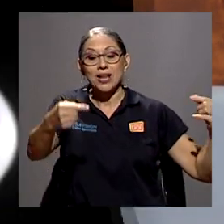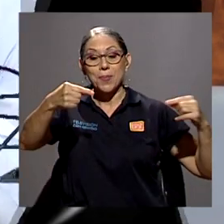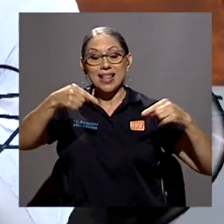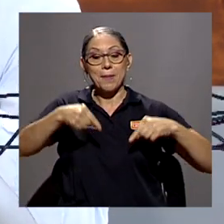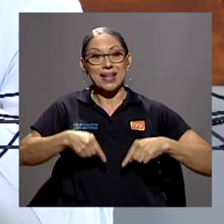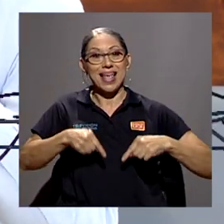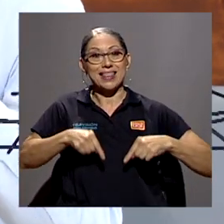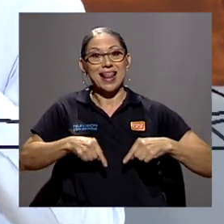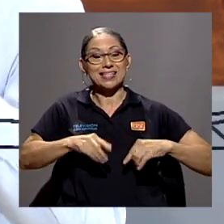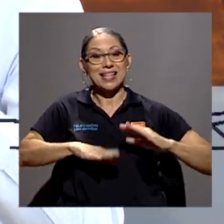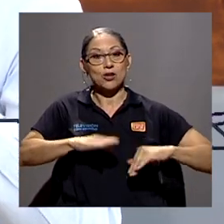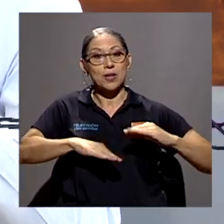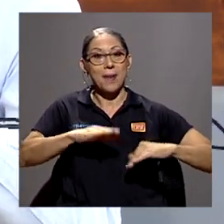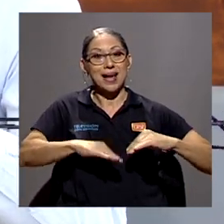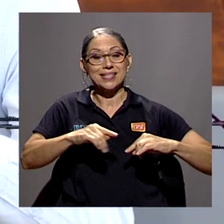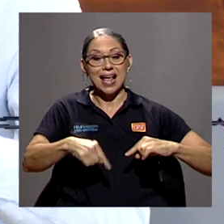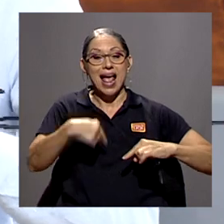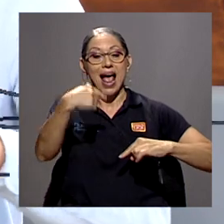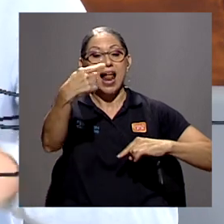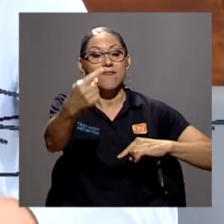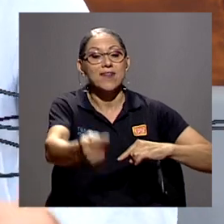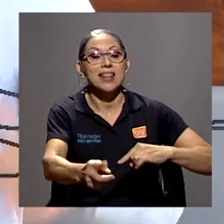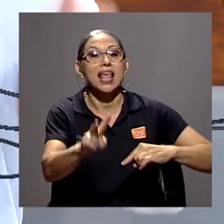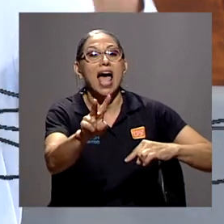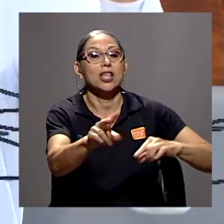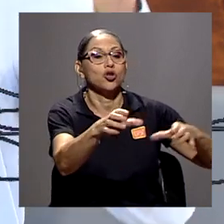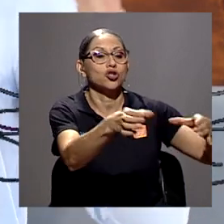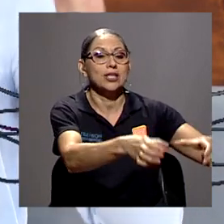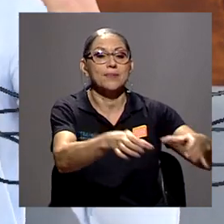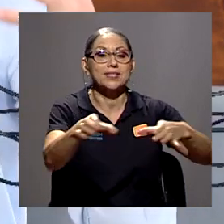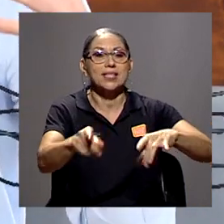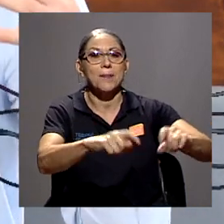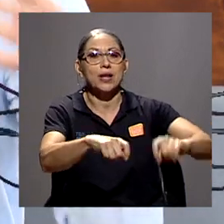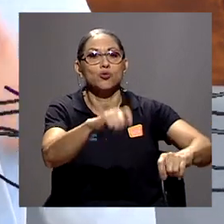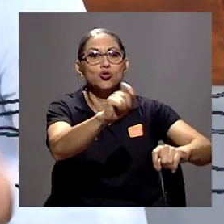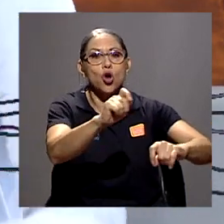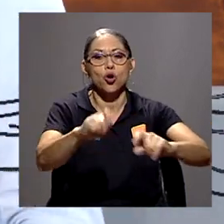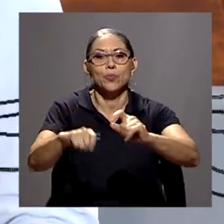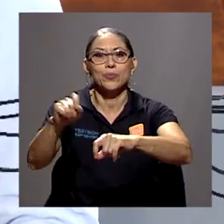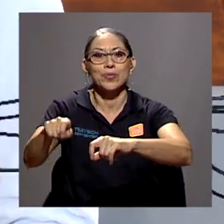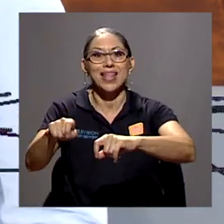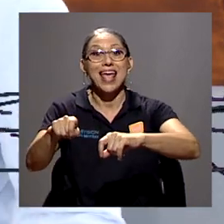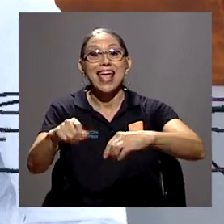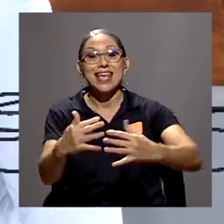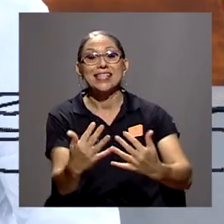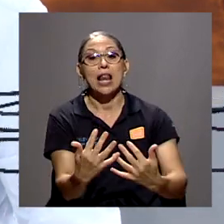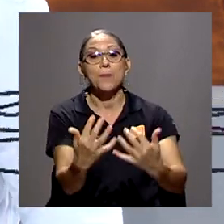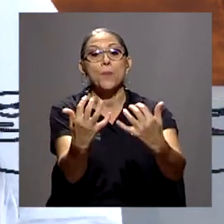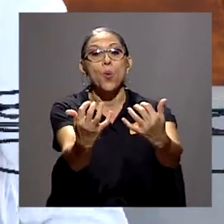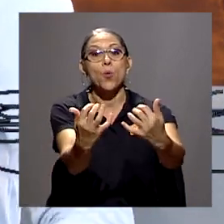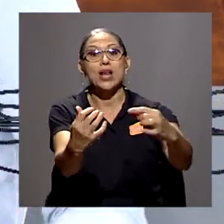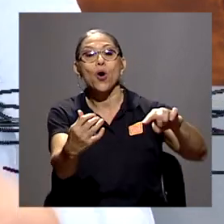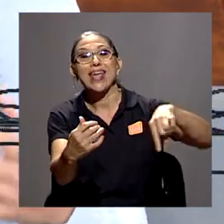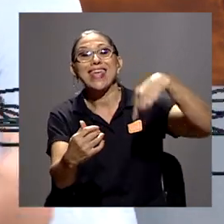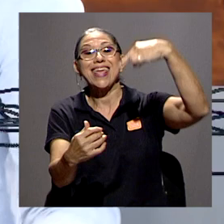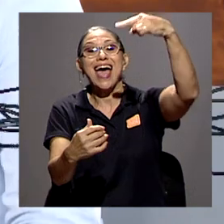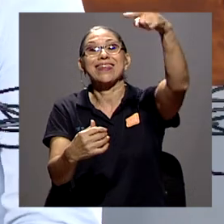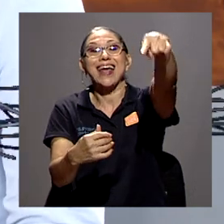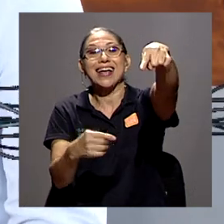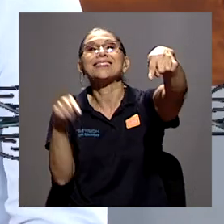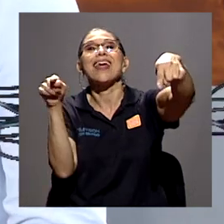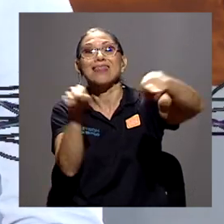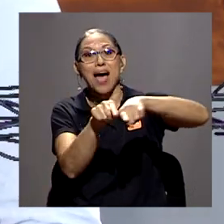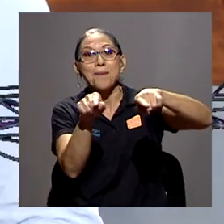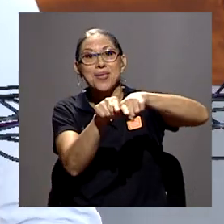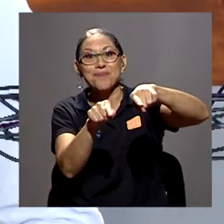frente hay dos sets de percusión y en la parte de atrás del público hay dos sets de percusión ahí hay músicos que están